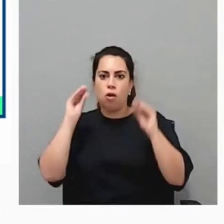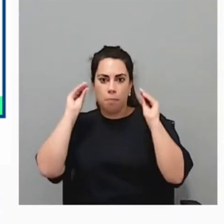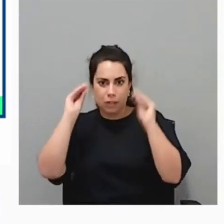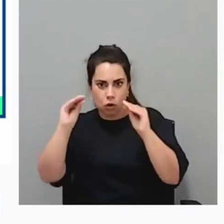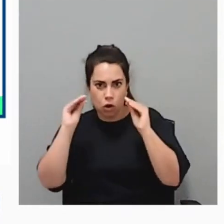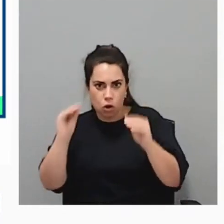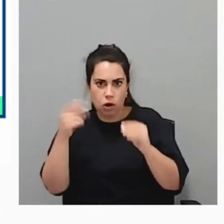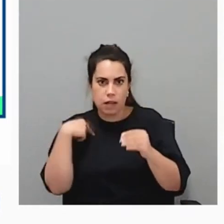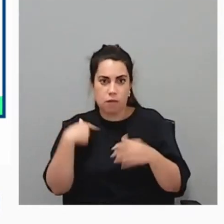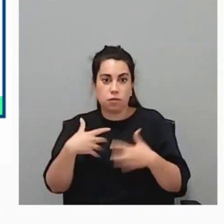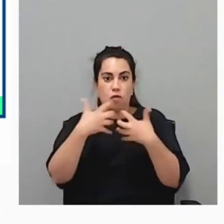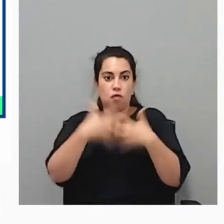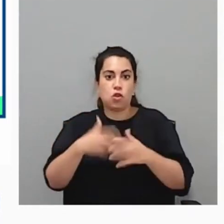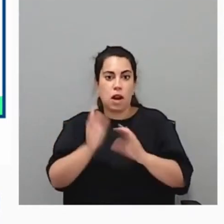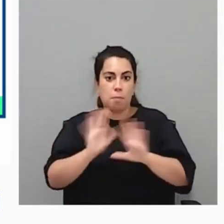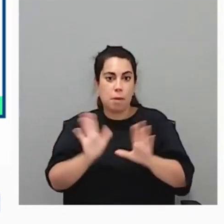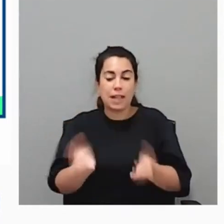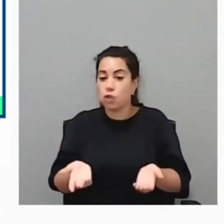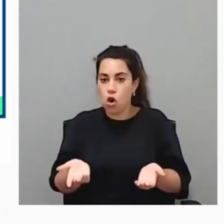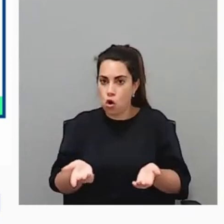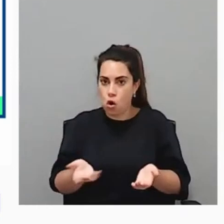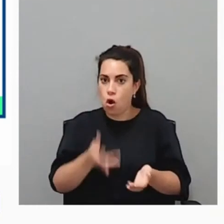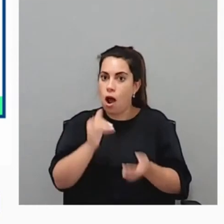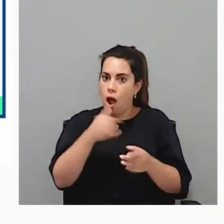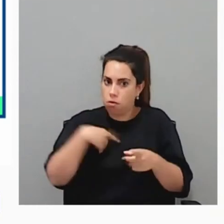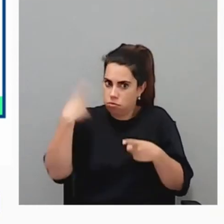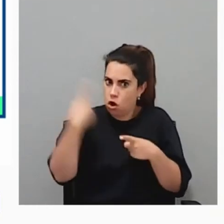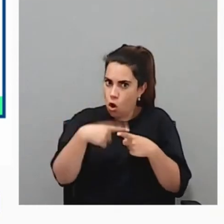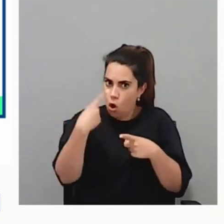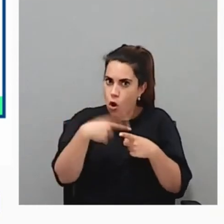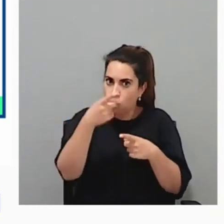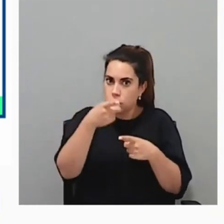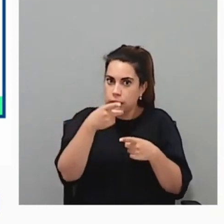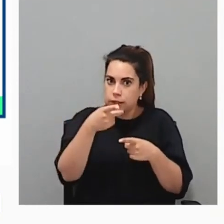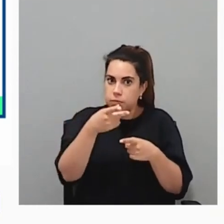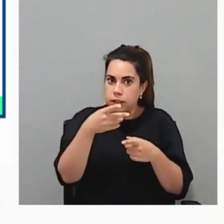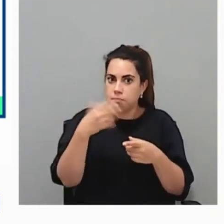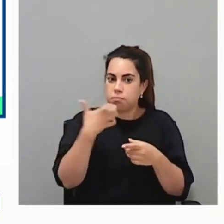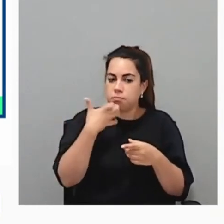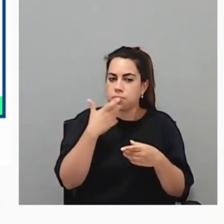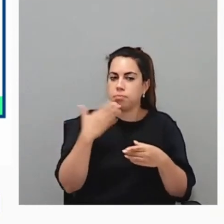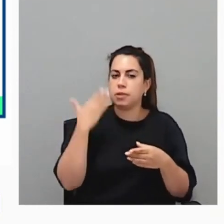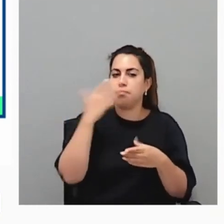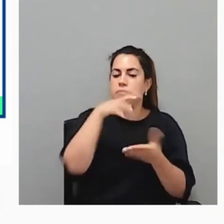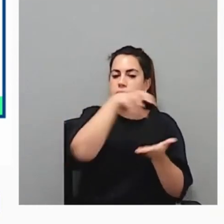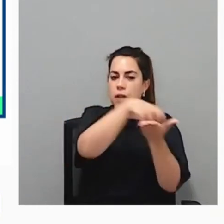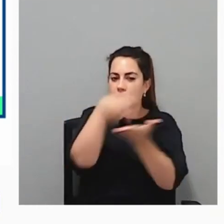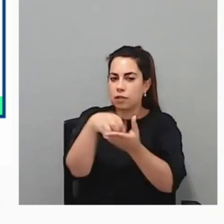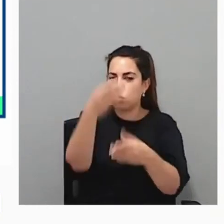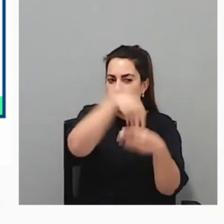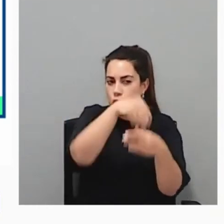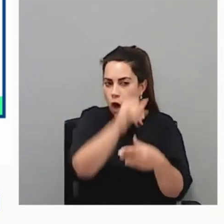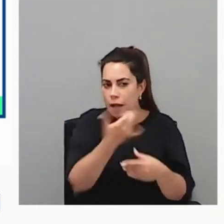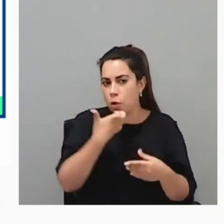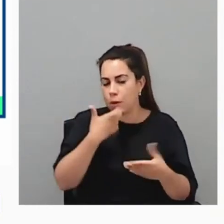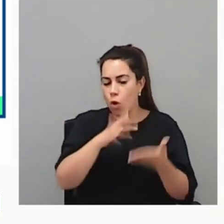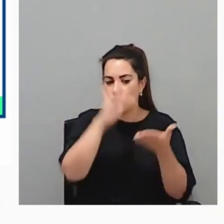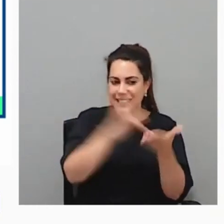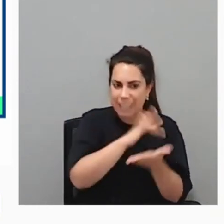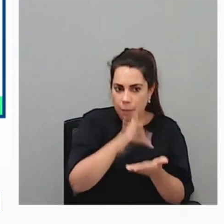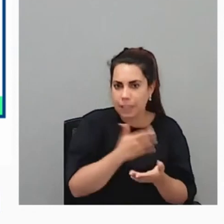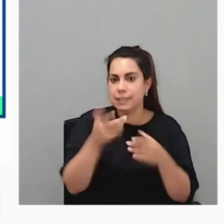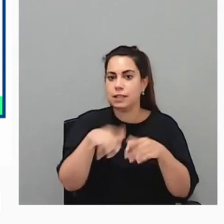los dispositivos de los que disponen estos centros, ¿no?, como ordenadores, tablets o incluso móviles